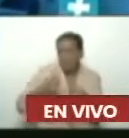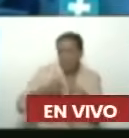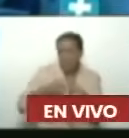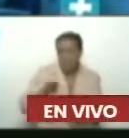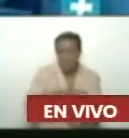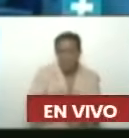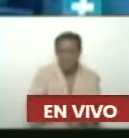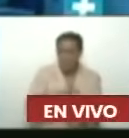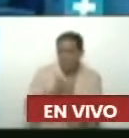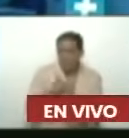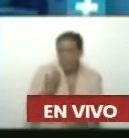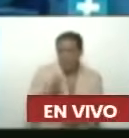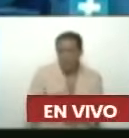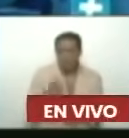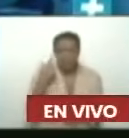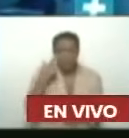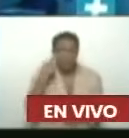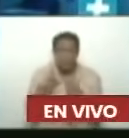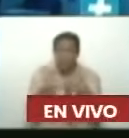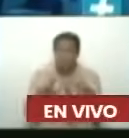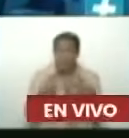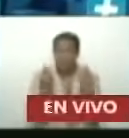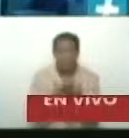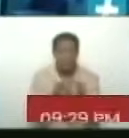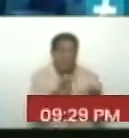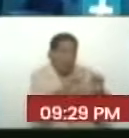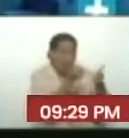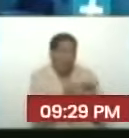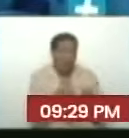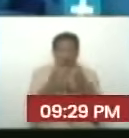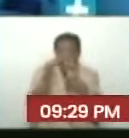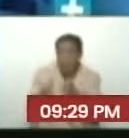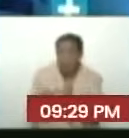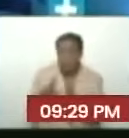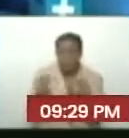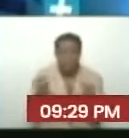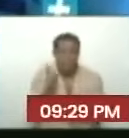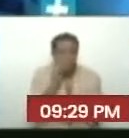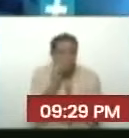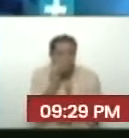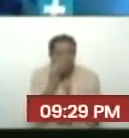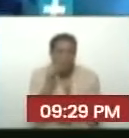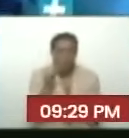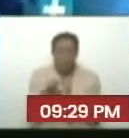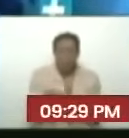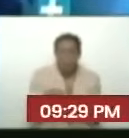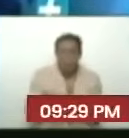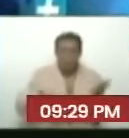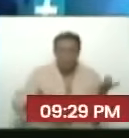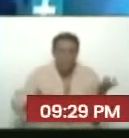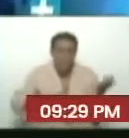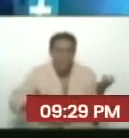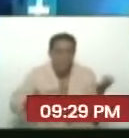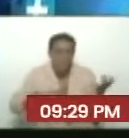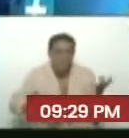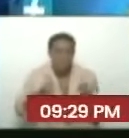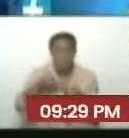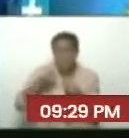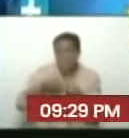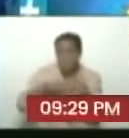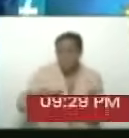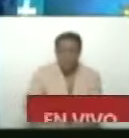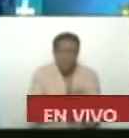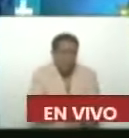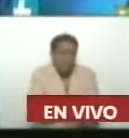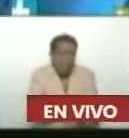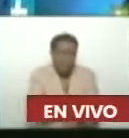que prácticamente toda mi familia son artistas. ¿Verdad? Sí, mi papá es productor musical, bajista, mi tío también es